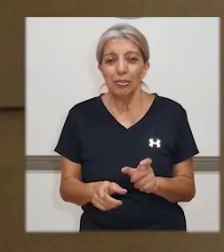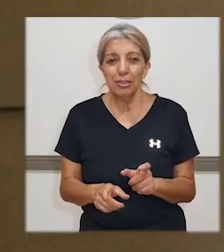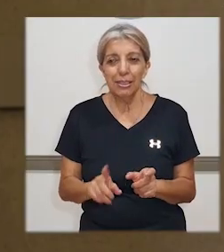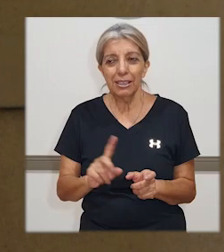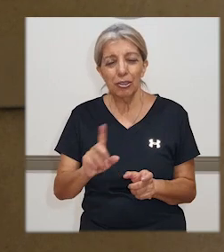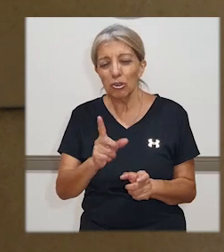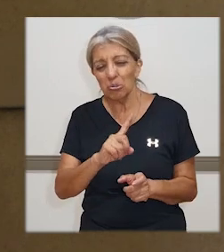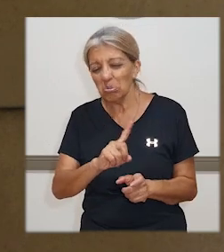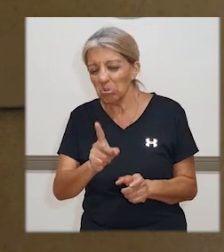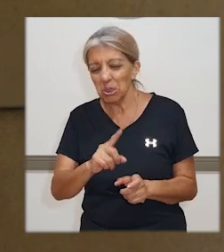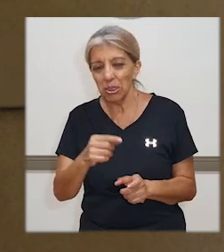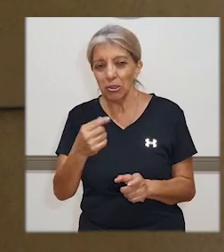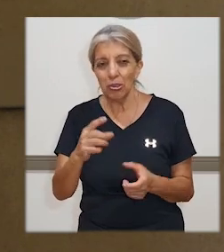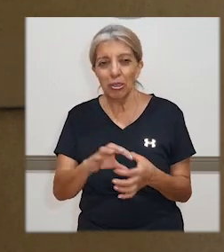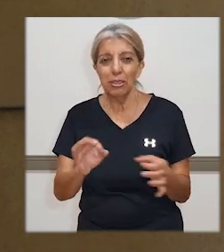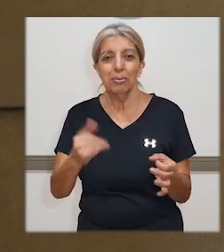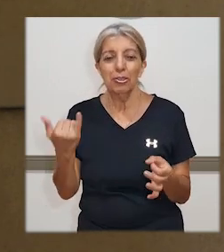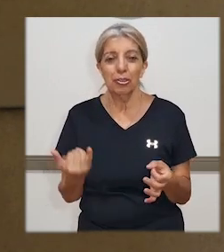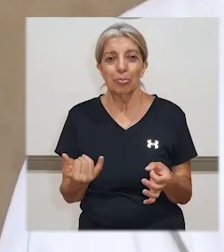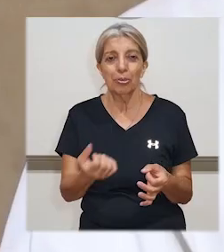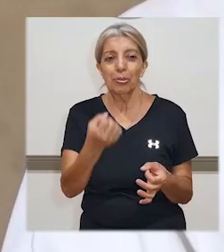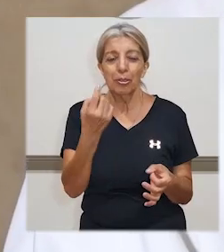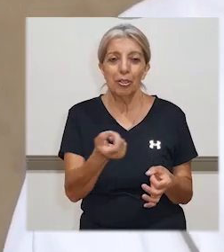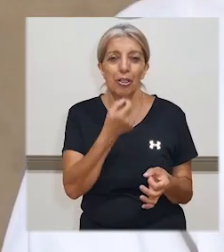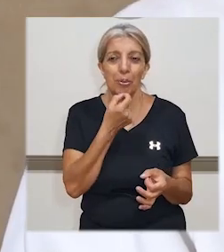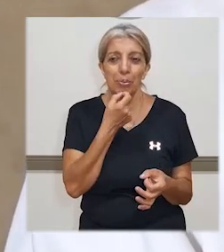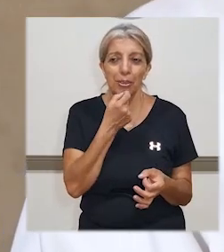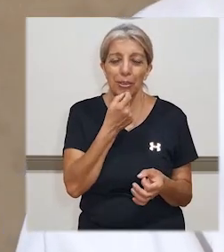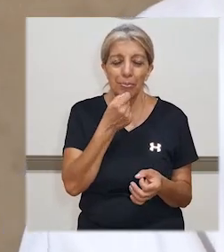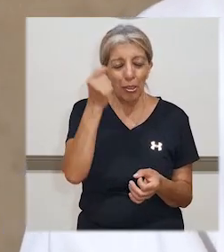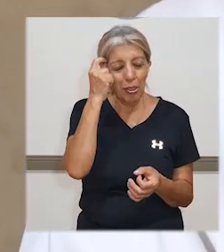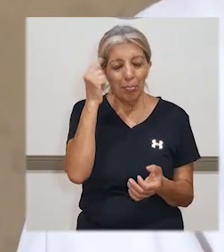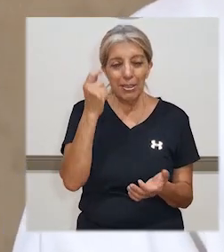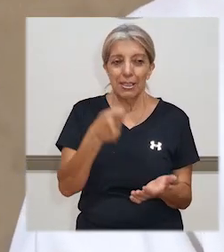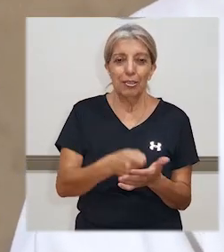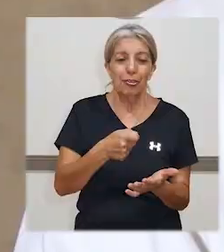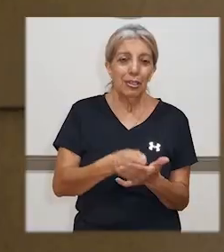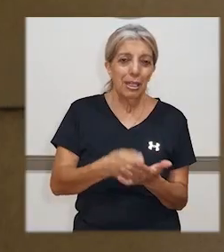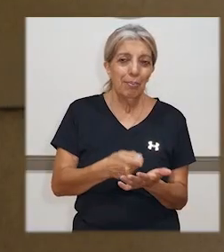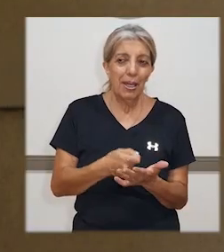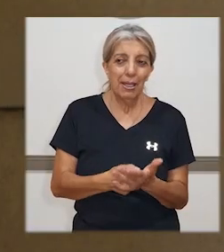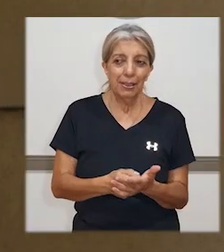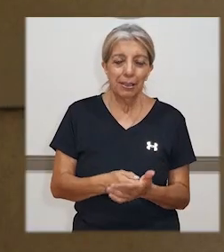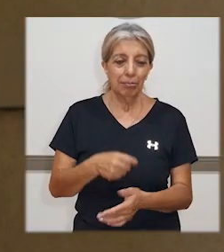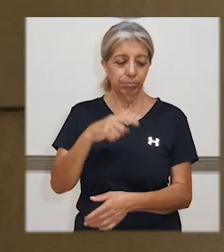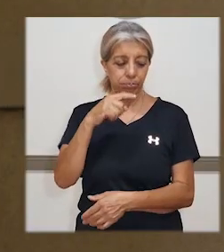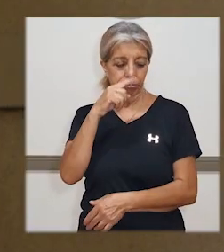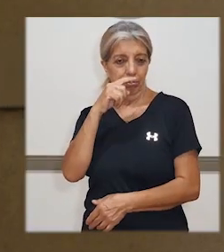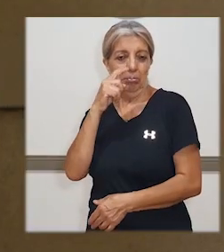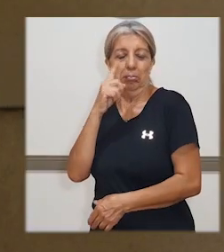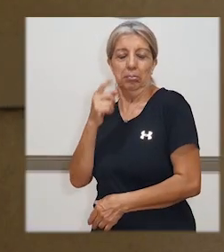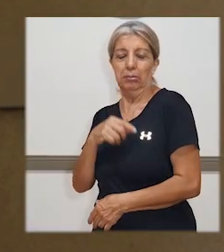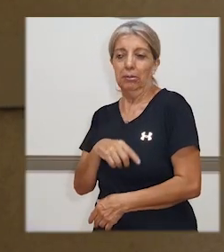en la libertad de los hijos de Dios. A menudo experimentamos la fuerza del mal, a menudo experimentamos cómo nos